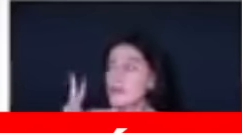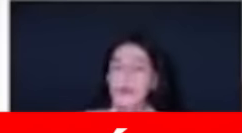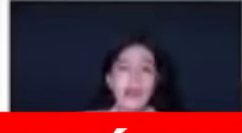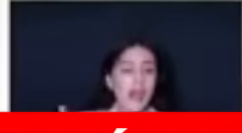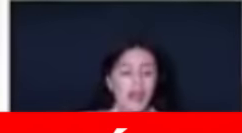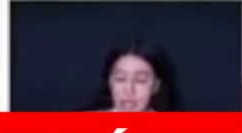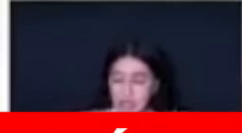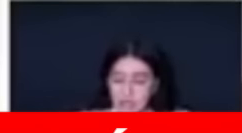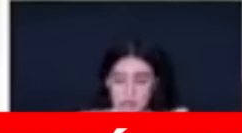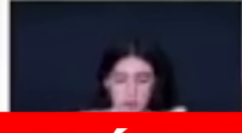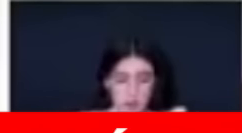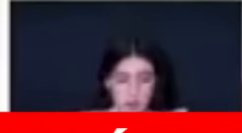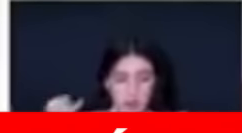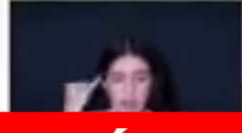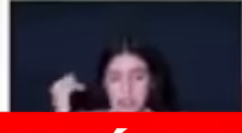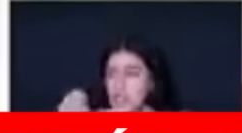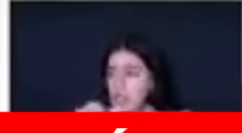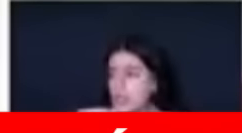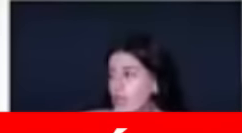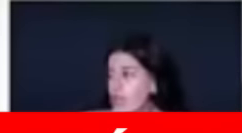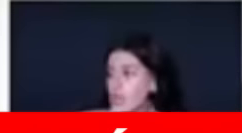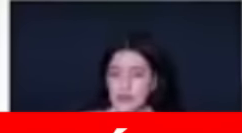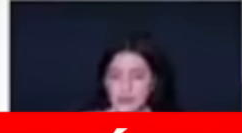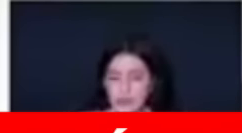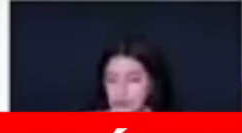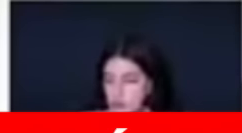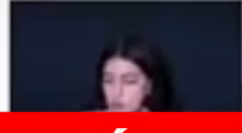las comunidades desplazadas.